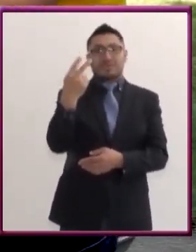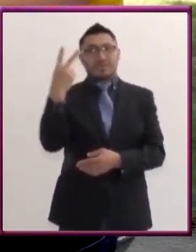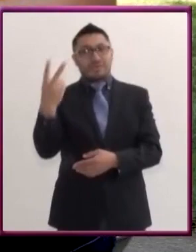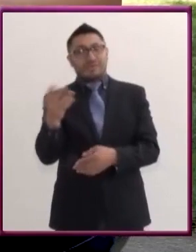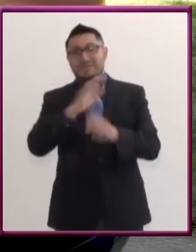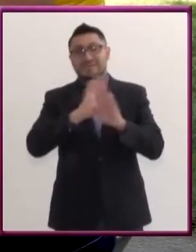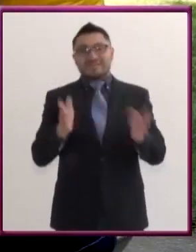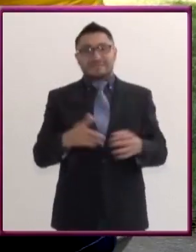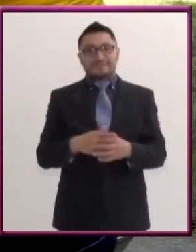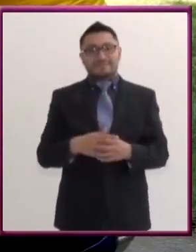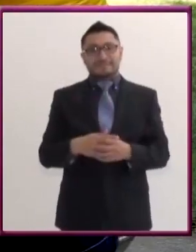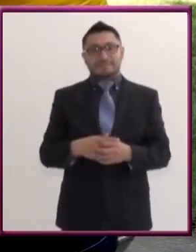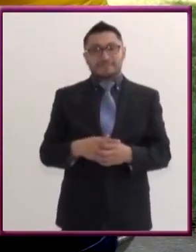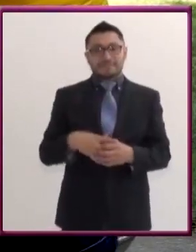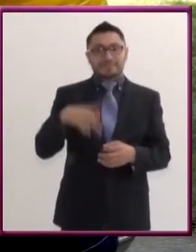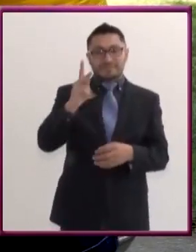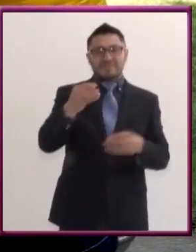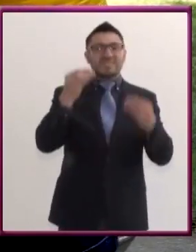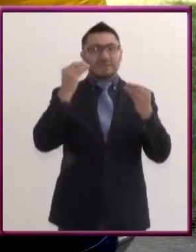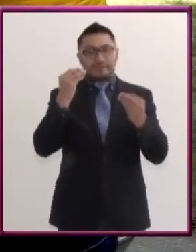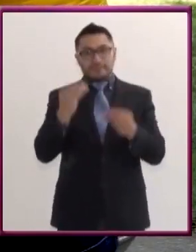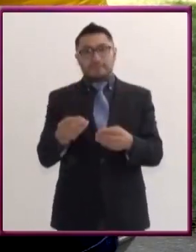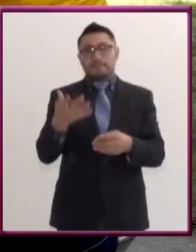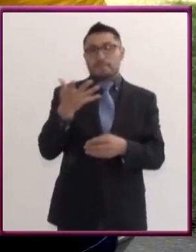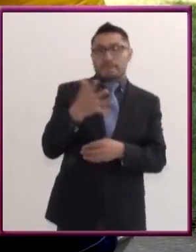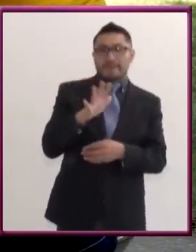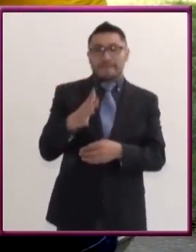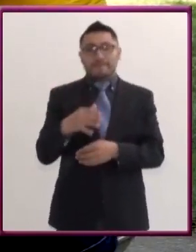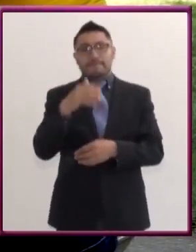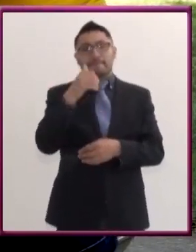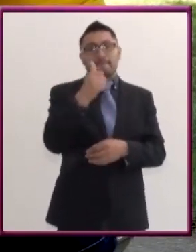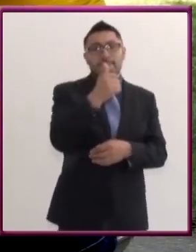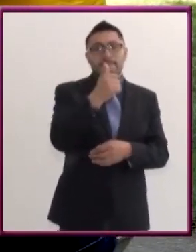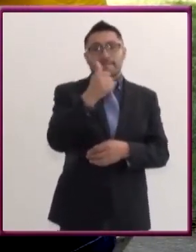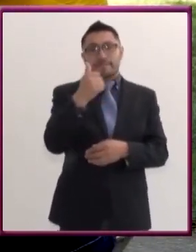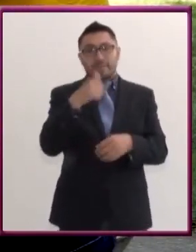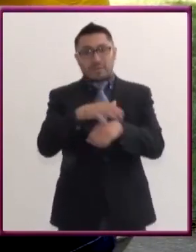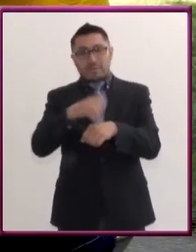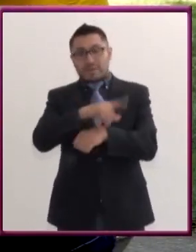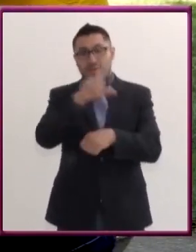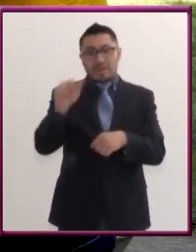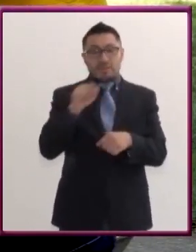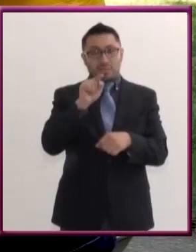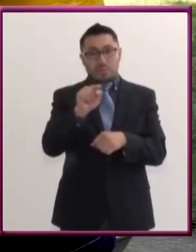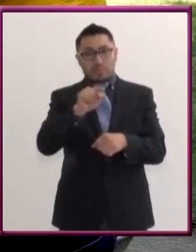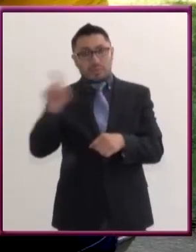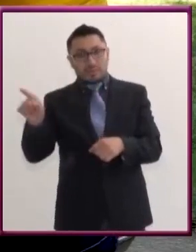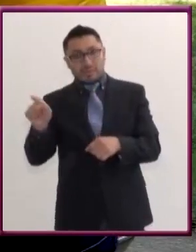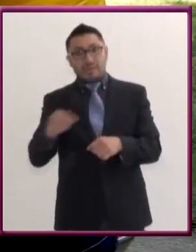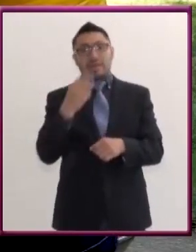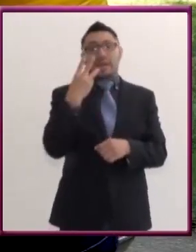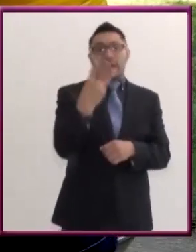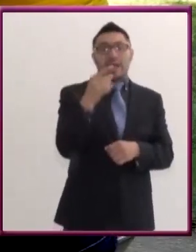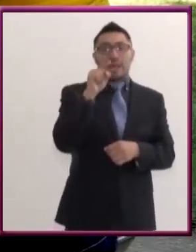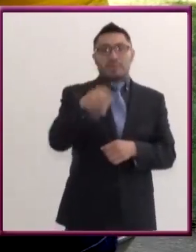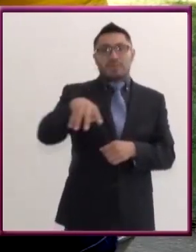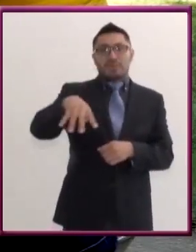3.141592 y hasta ahí llegué. Pero eso ya es bastante, Ernesto. Una aproximación de 6 números después del punto. Yo hubiera